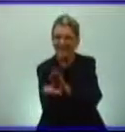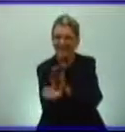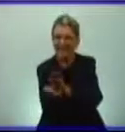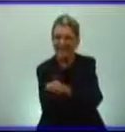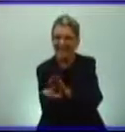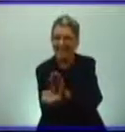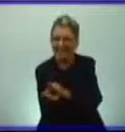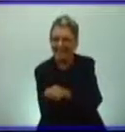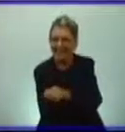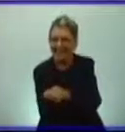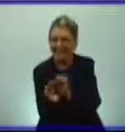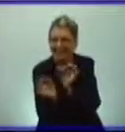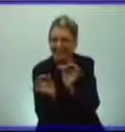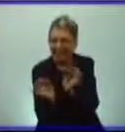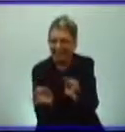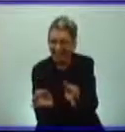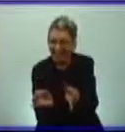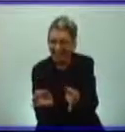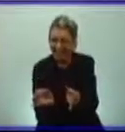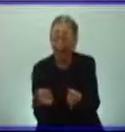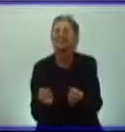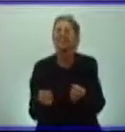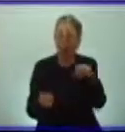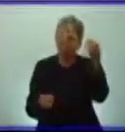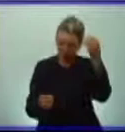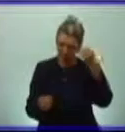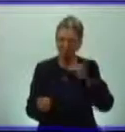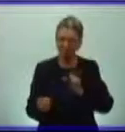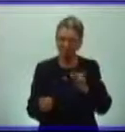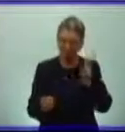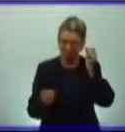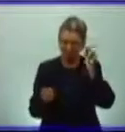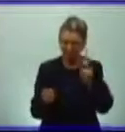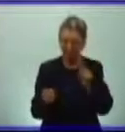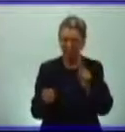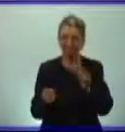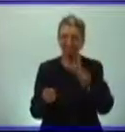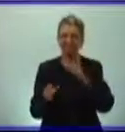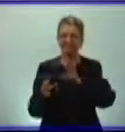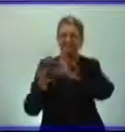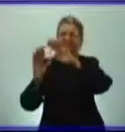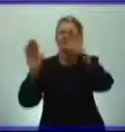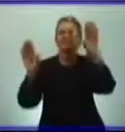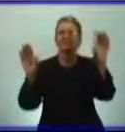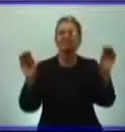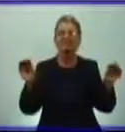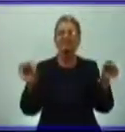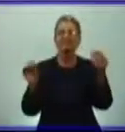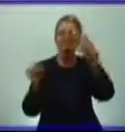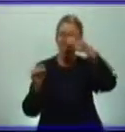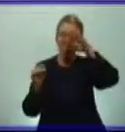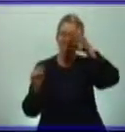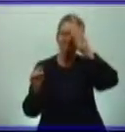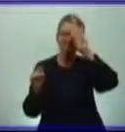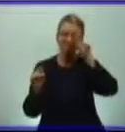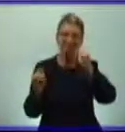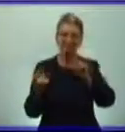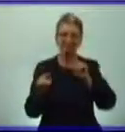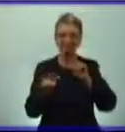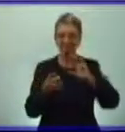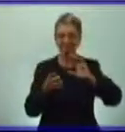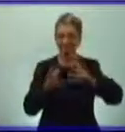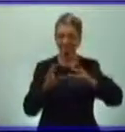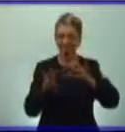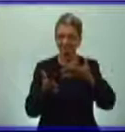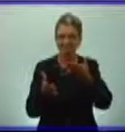Pues claro, estoy seguro que respondieron que es el mapa de nuestro país, Cuba, y que su forma